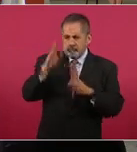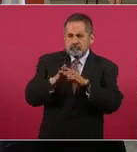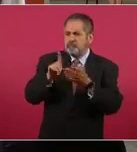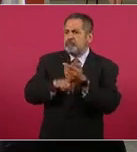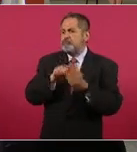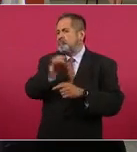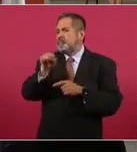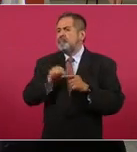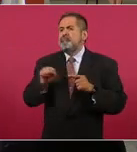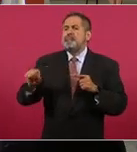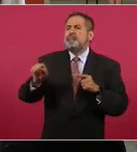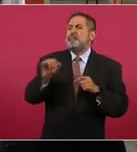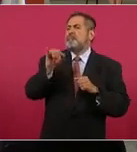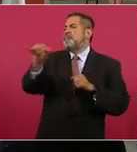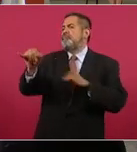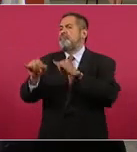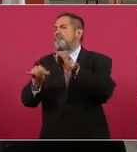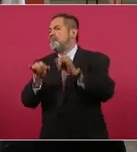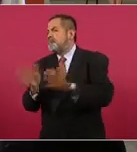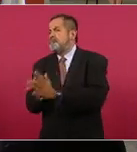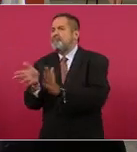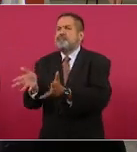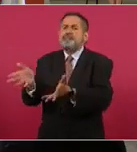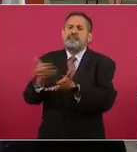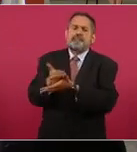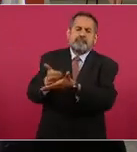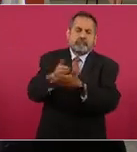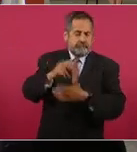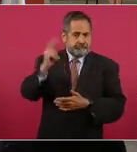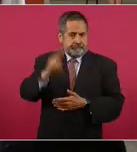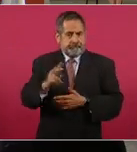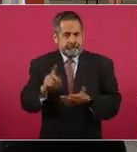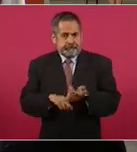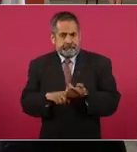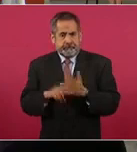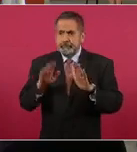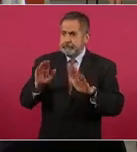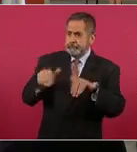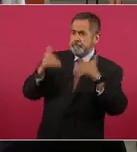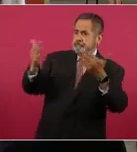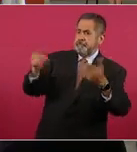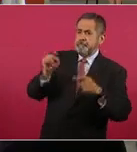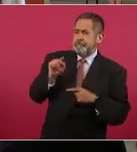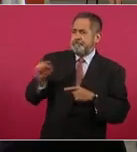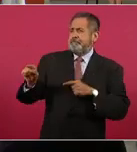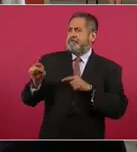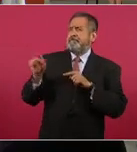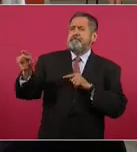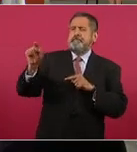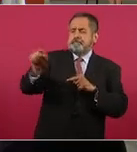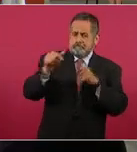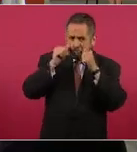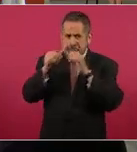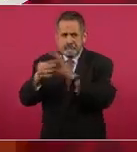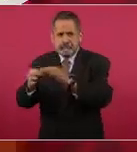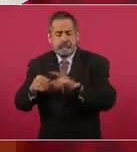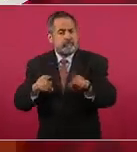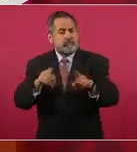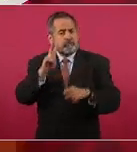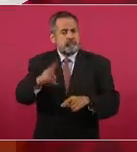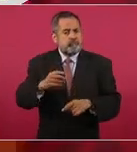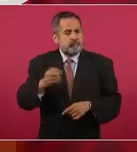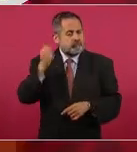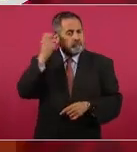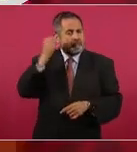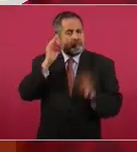periferias, ¿no? Porque la verdadera realidad se ve desde la periferia, ¿no? A mí me llamó la atención una conferencia que escuché